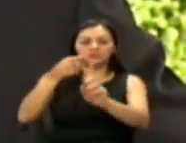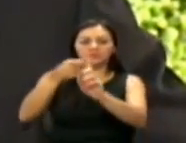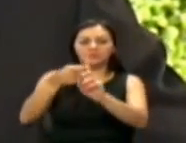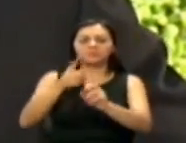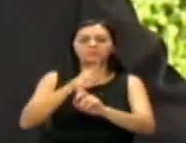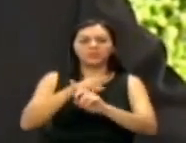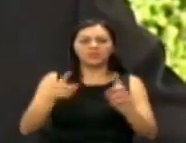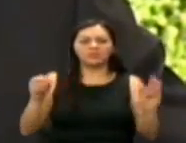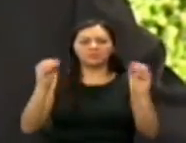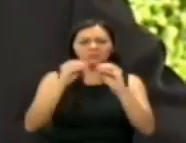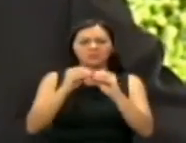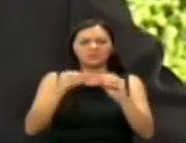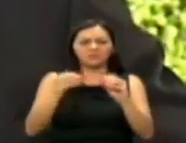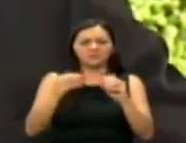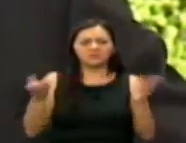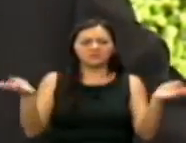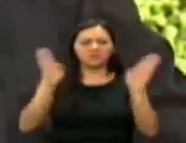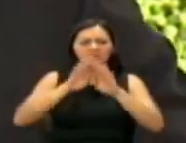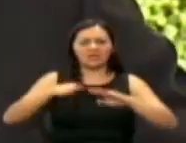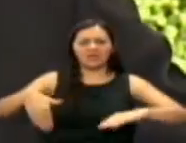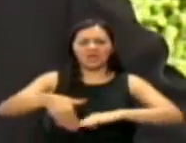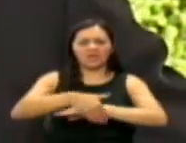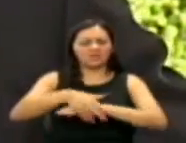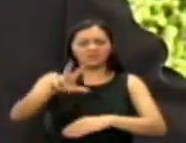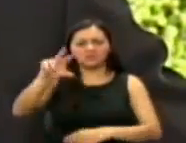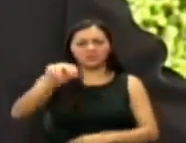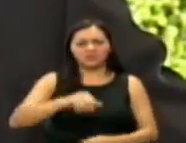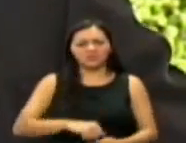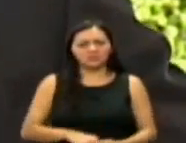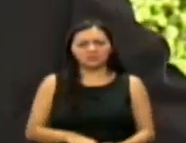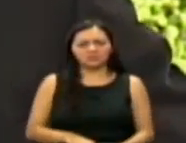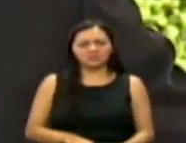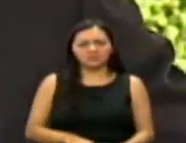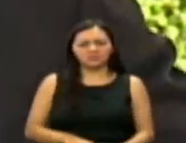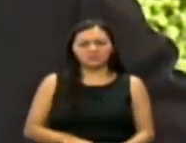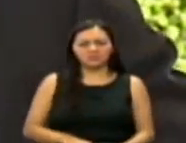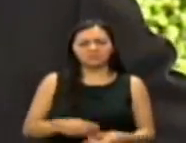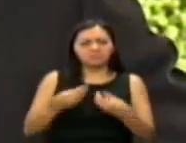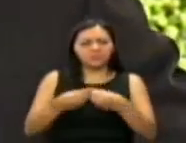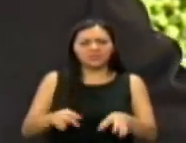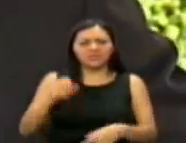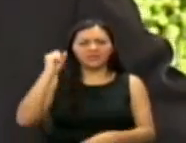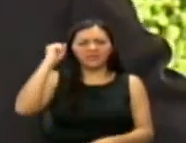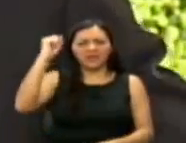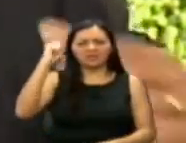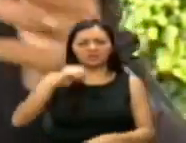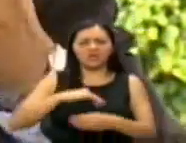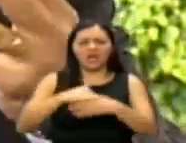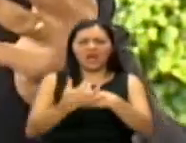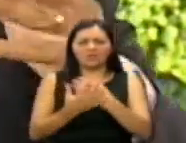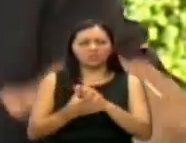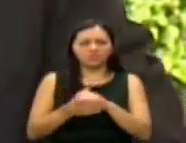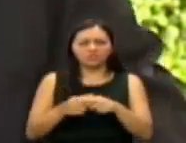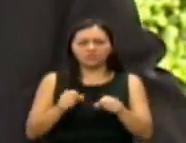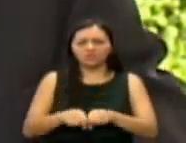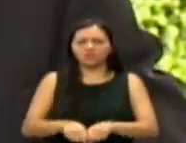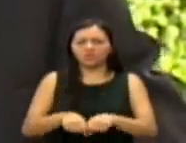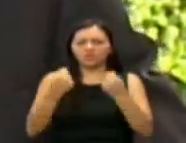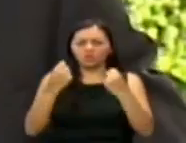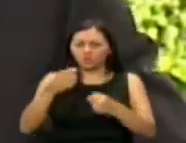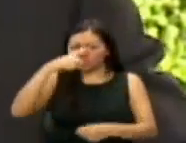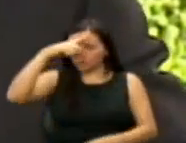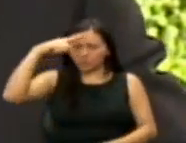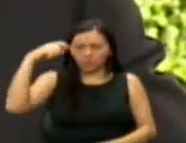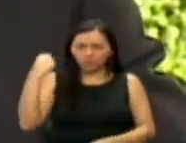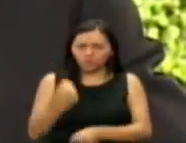me puede permitir que me cierren carretera. Eso es atentar contra el derecho de los demás, es un abuso, es prepotencia, es destruir todo lo que nos ha costado